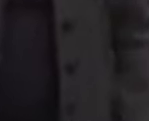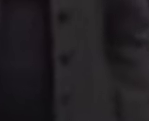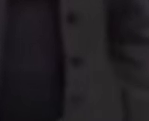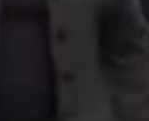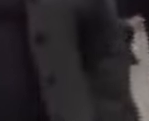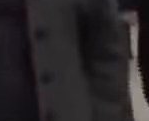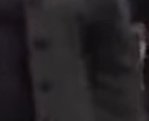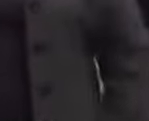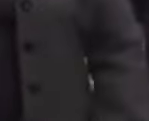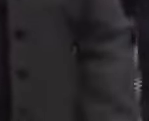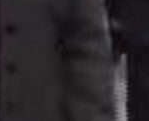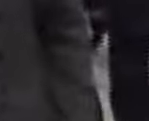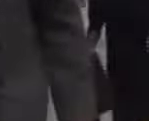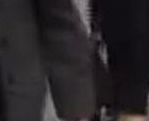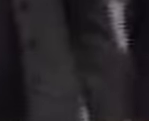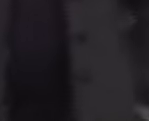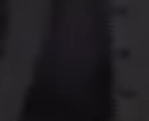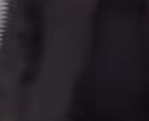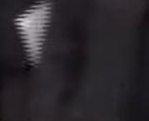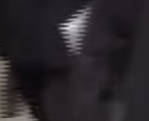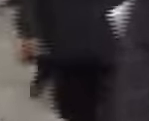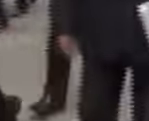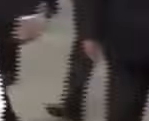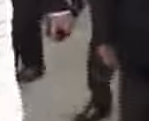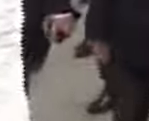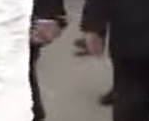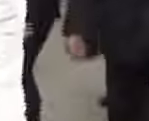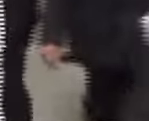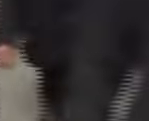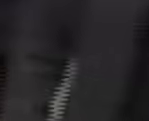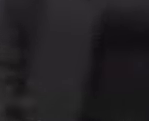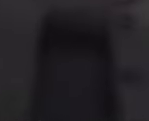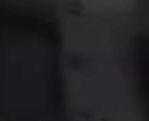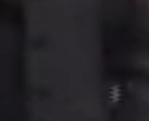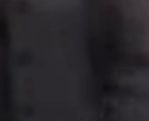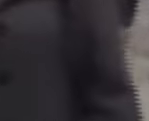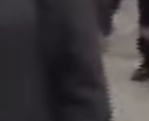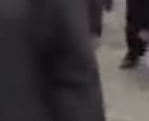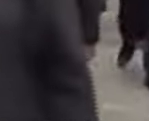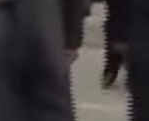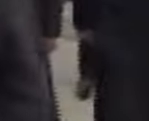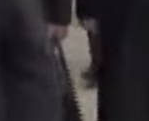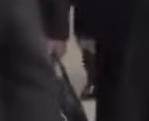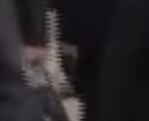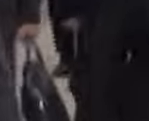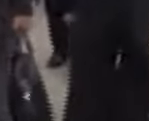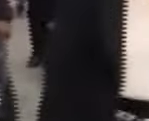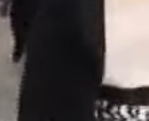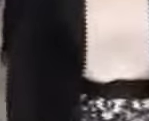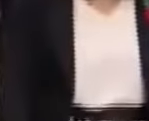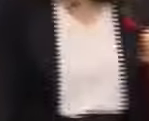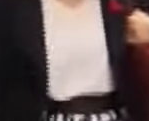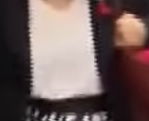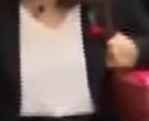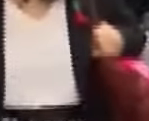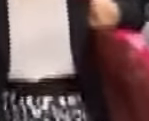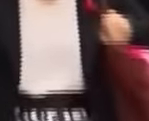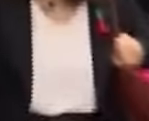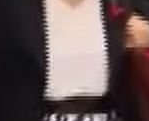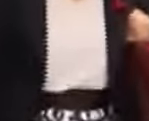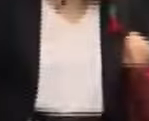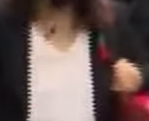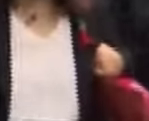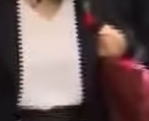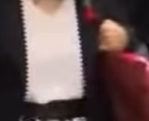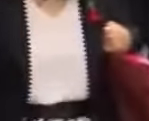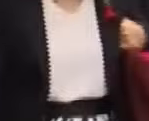otras ministras, algunas personas, les comentamos que un grupo de simpatizantes se ubicó en los exteriores de Palacio y